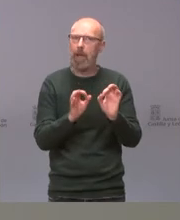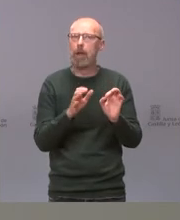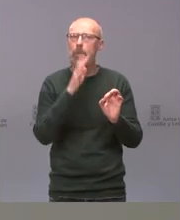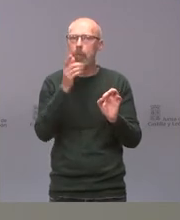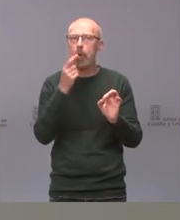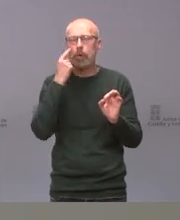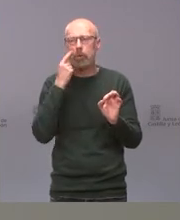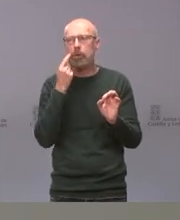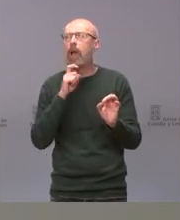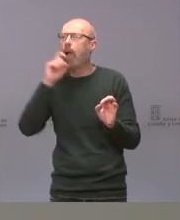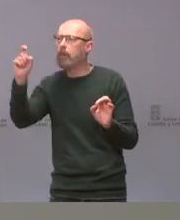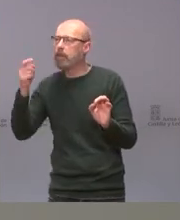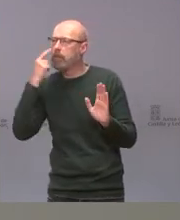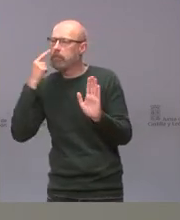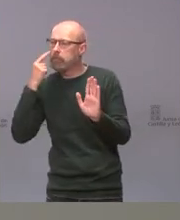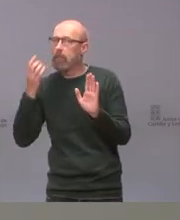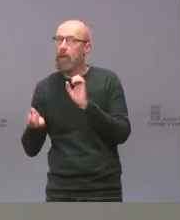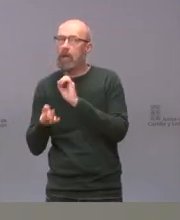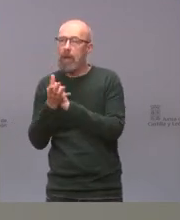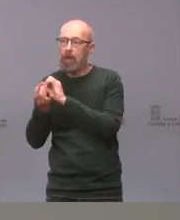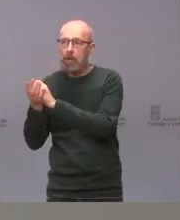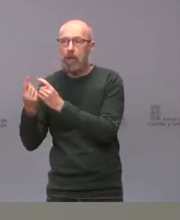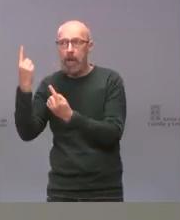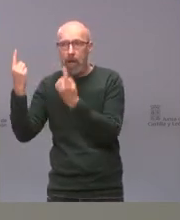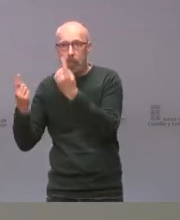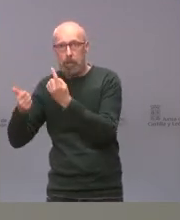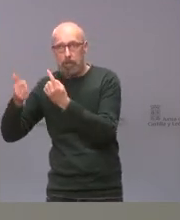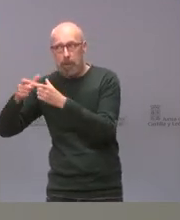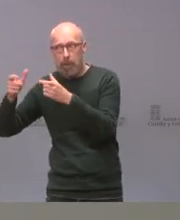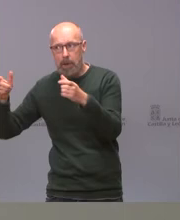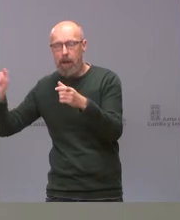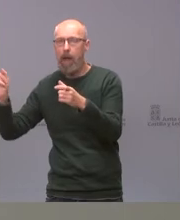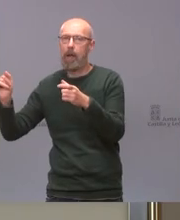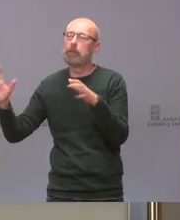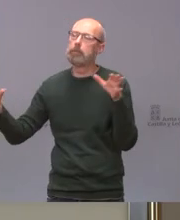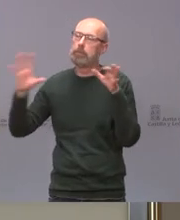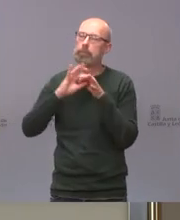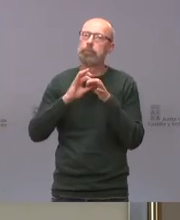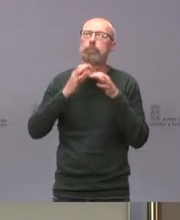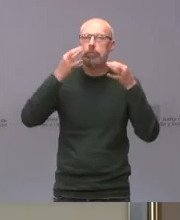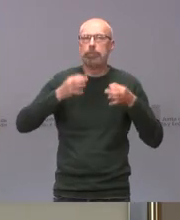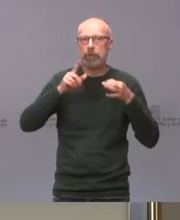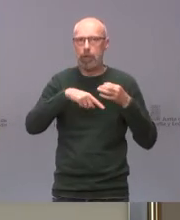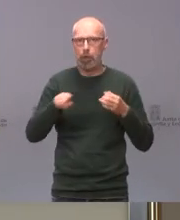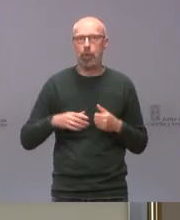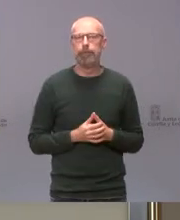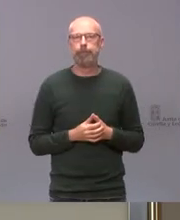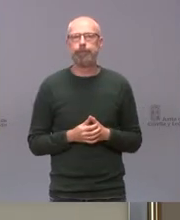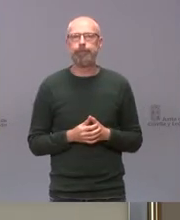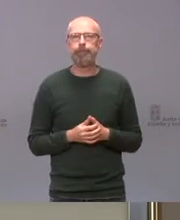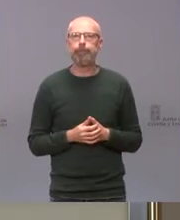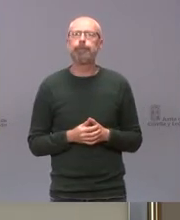en el momento que se vea si se producen más casos, pues se establece la relación. Sí, para la consejera,